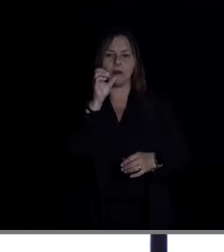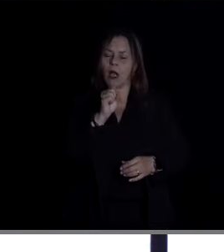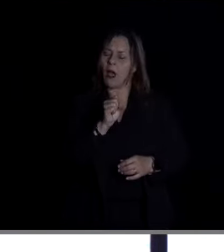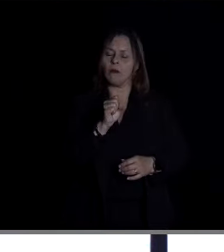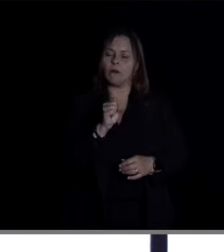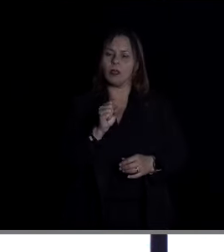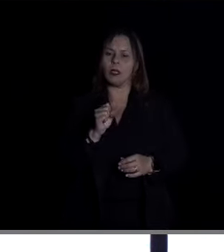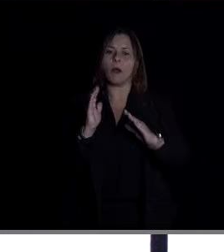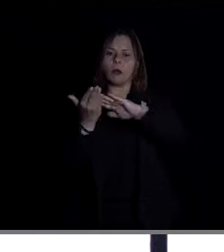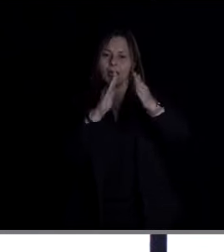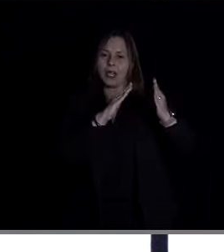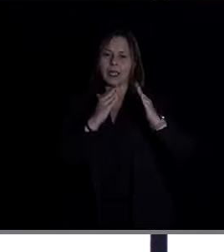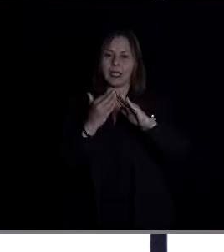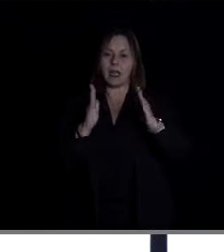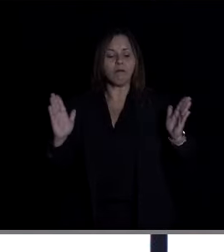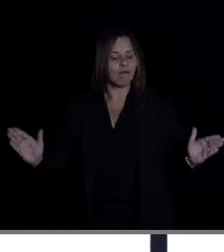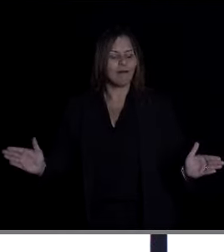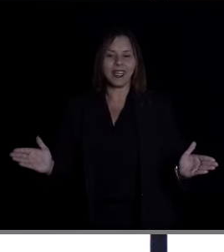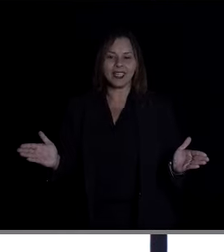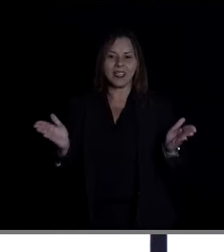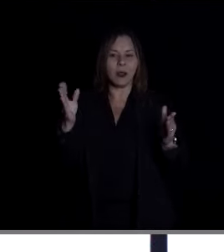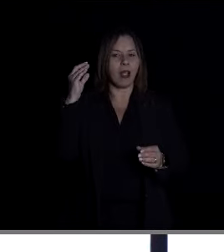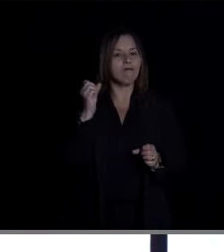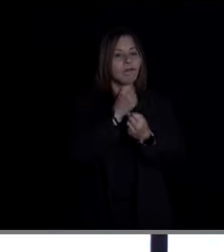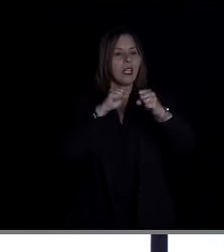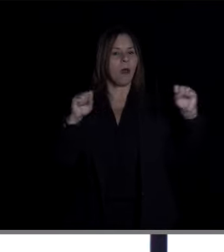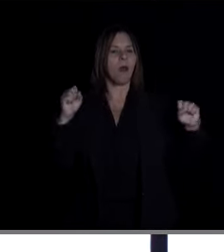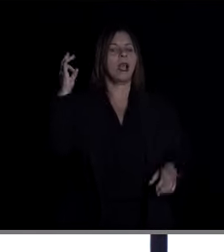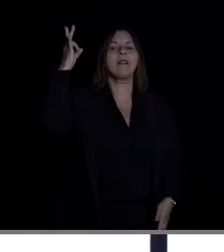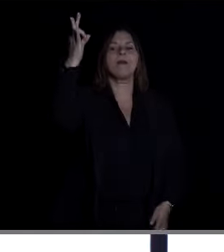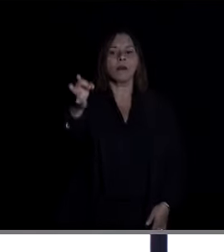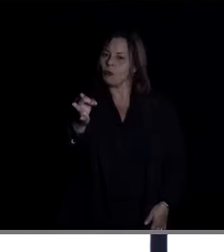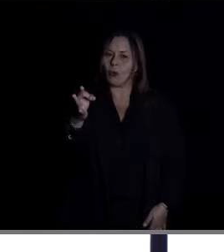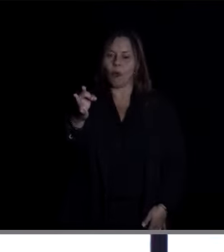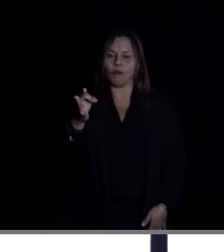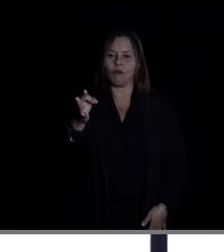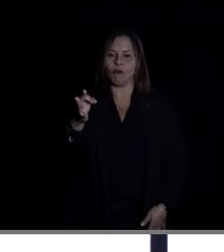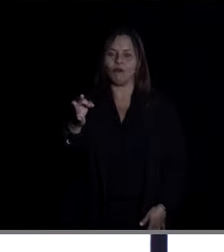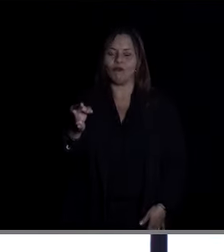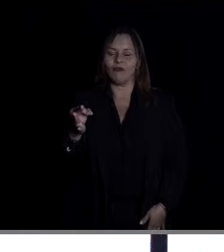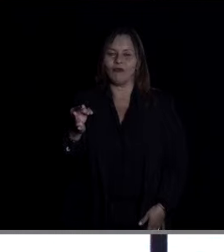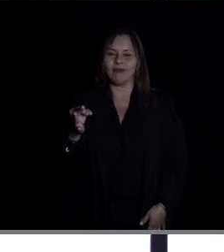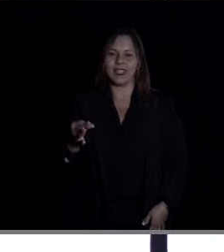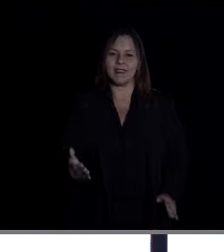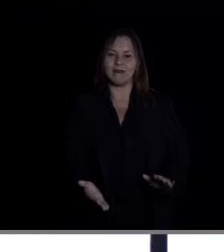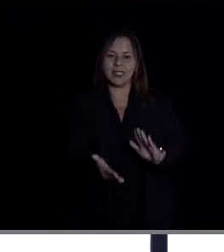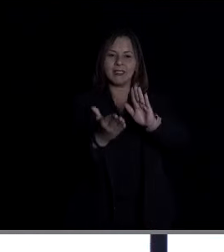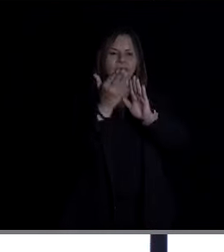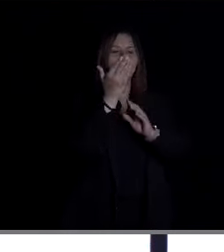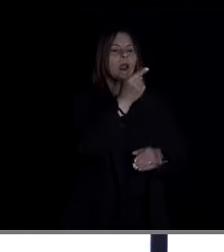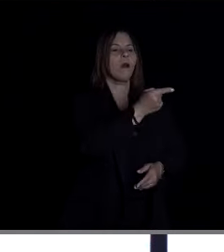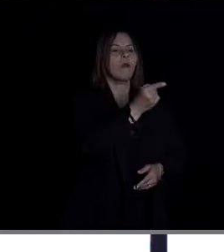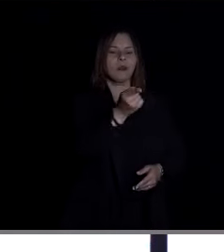ciudad emprendedora, segura y de futuro. Sin más preámbulos, les dejamos ante ustedes